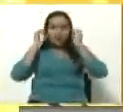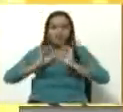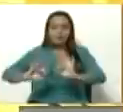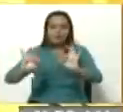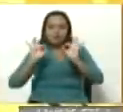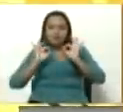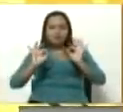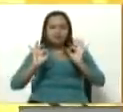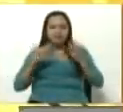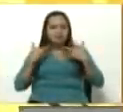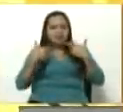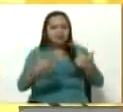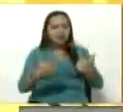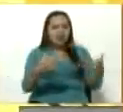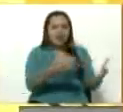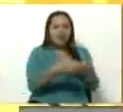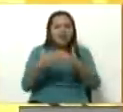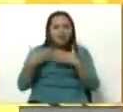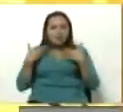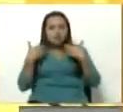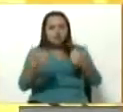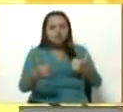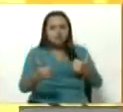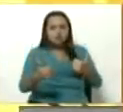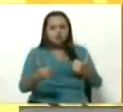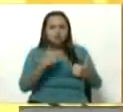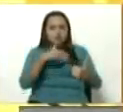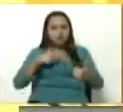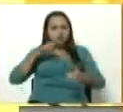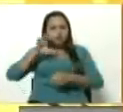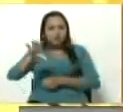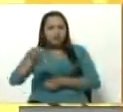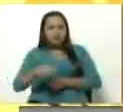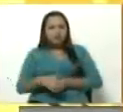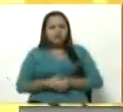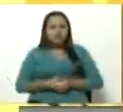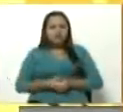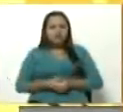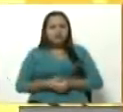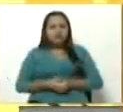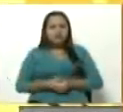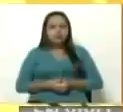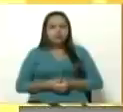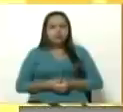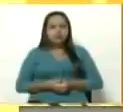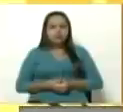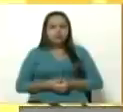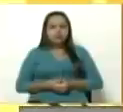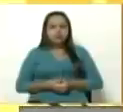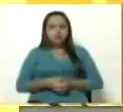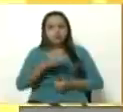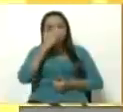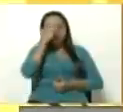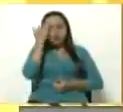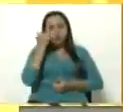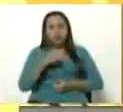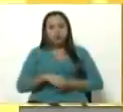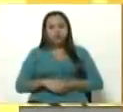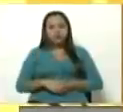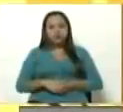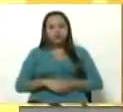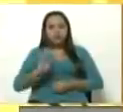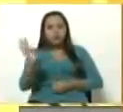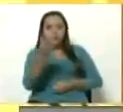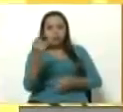especialistas, a todo el equipo de salud de nuestro estado. La cuarta línea importante,